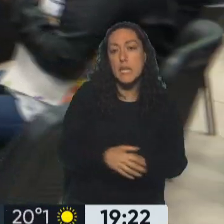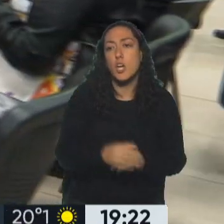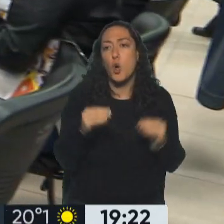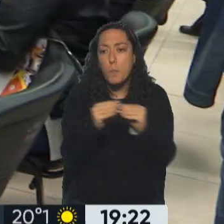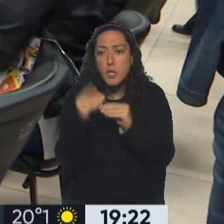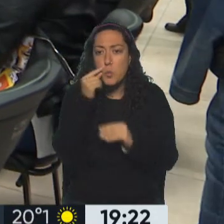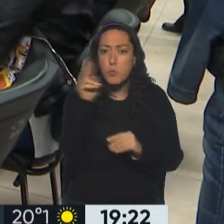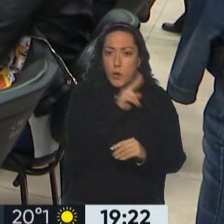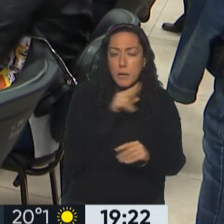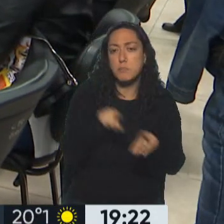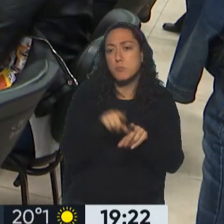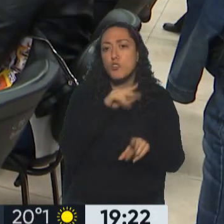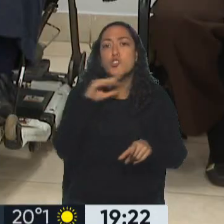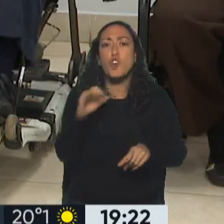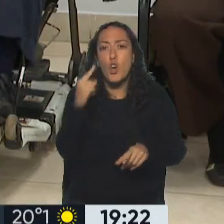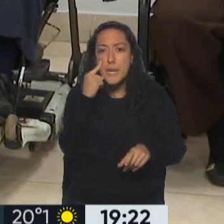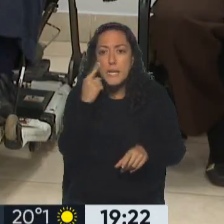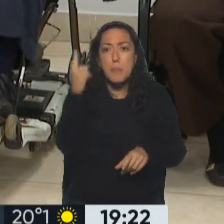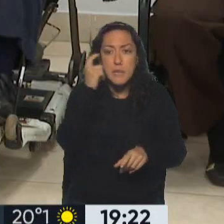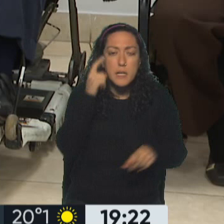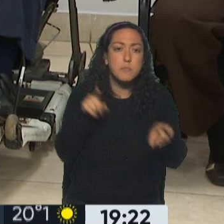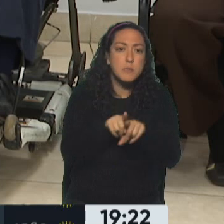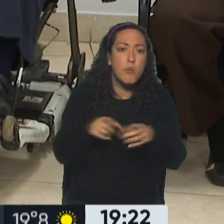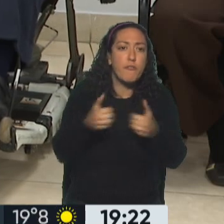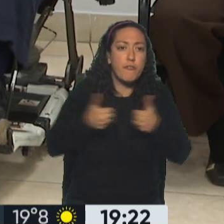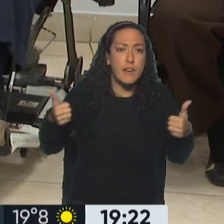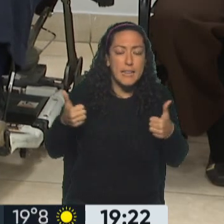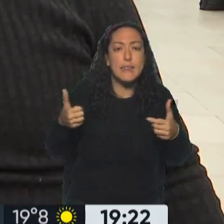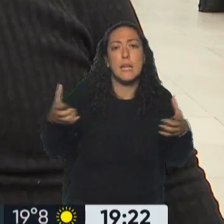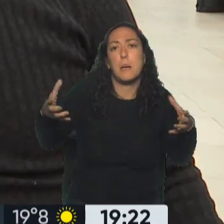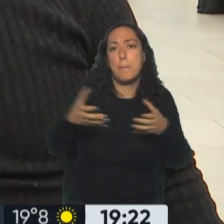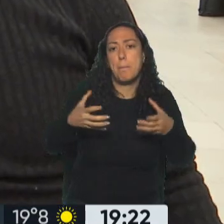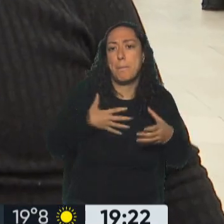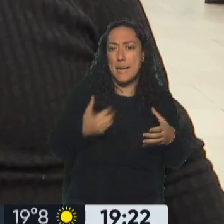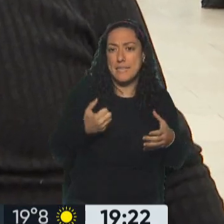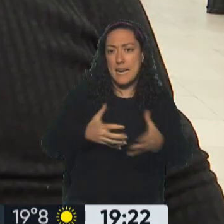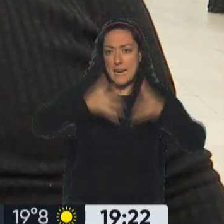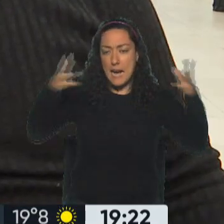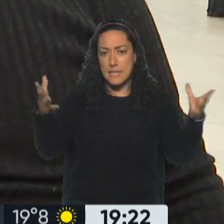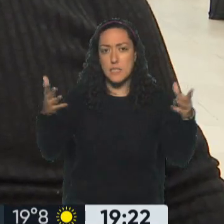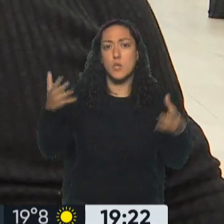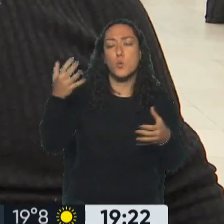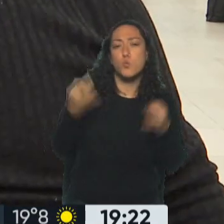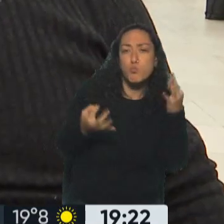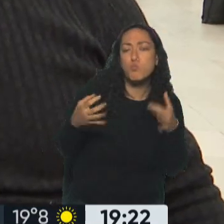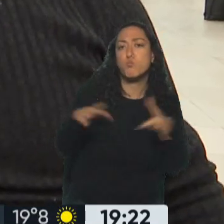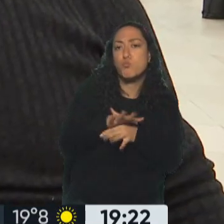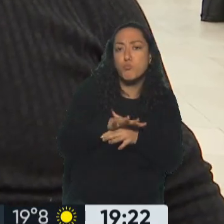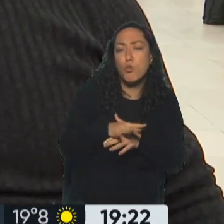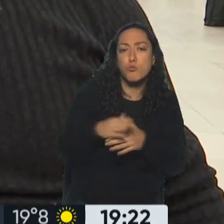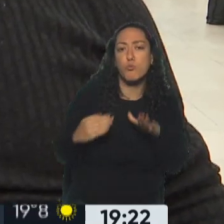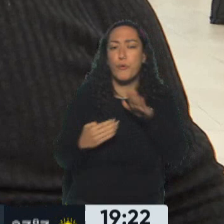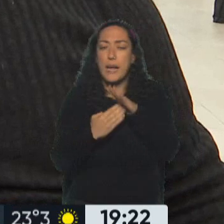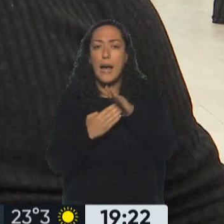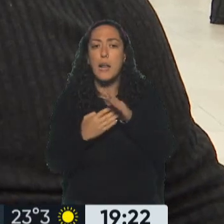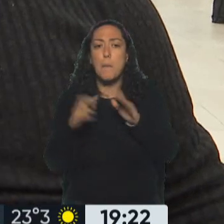compañeras como Johnny, que son militantes del Frente Patria Grande, de nuestro espacio Justa y Soberana. Venimos desarrollando un programa sobre